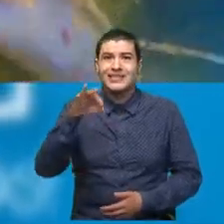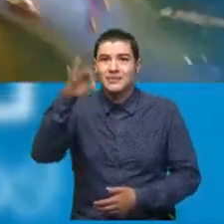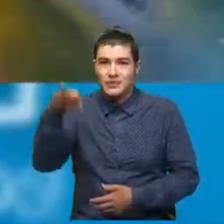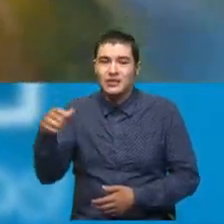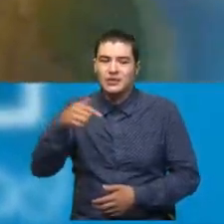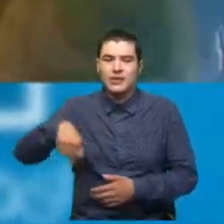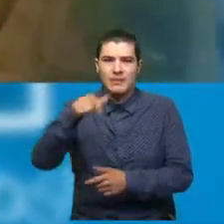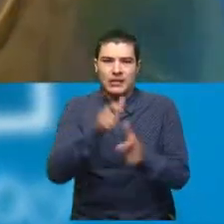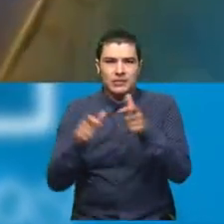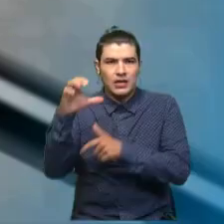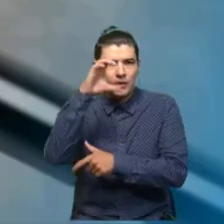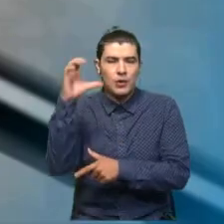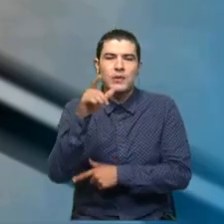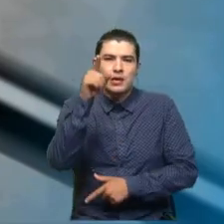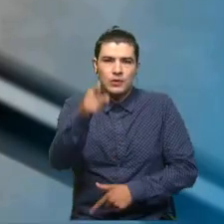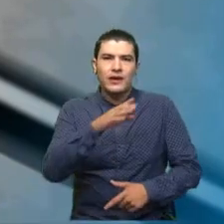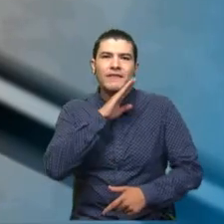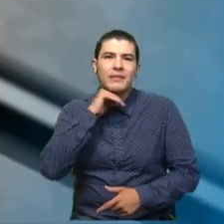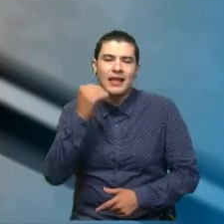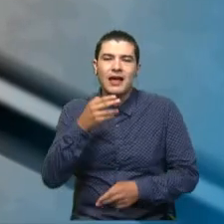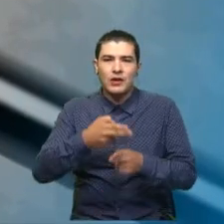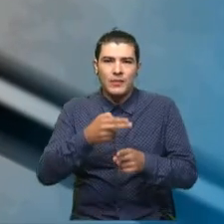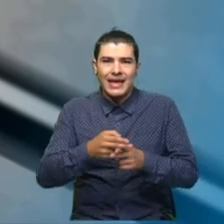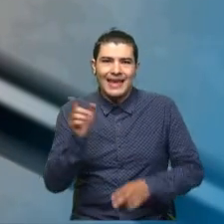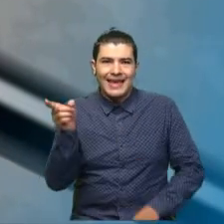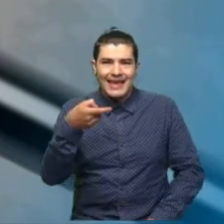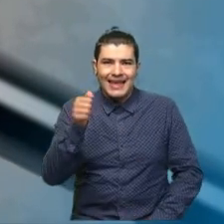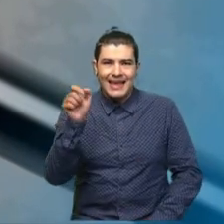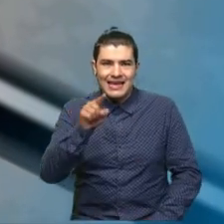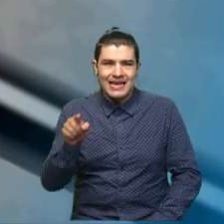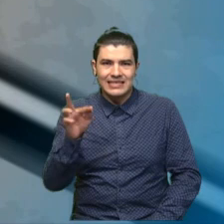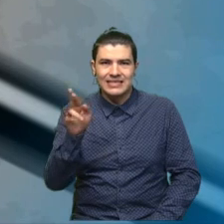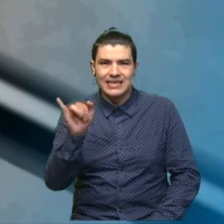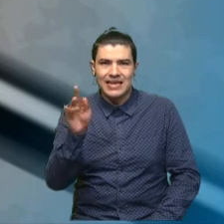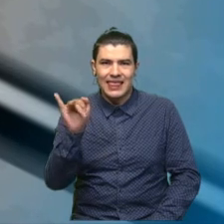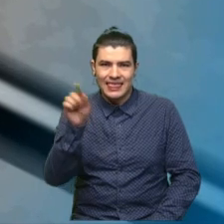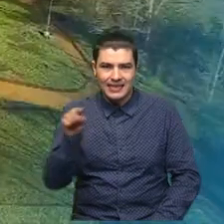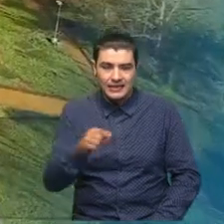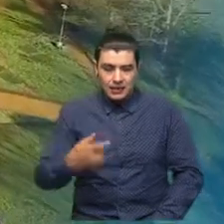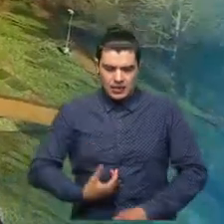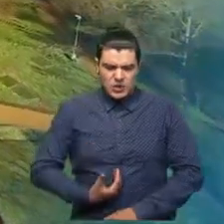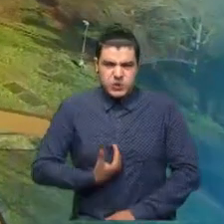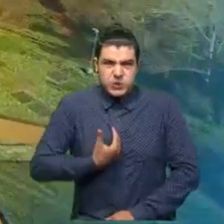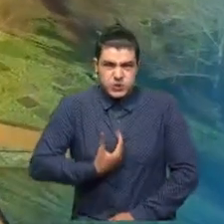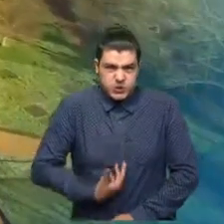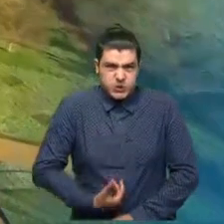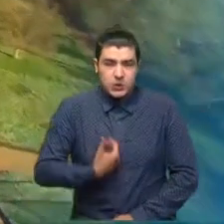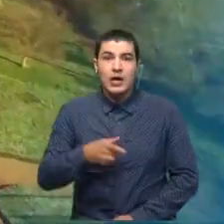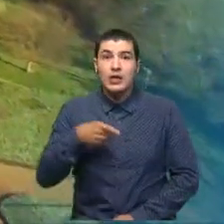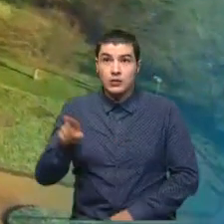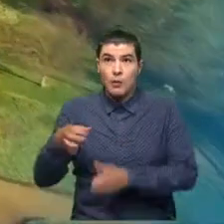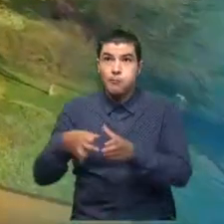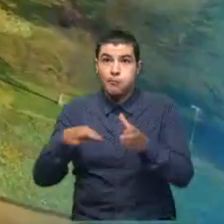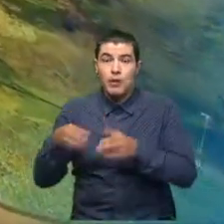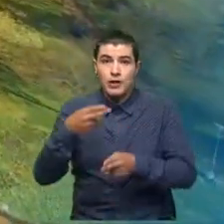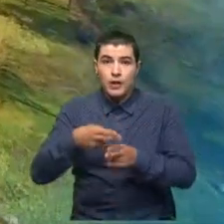los colombianos que sufre gastritis por causa de una bacteria conocida como Helicobacter pylori. Esta bacteria, aislada por